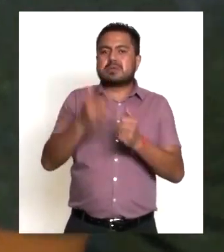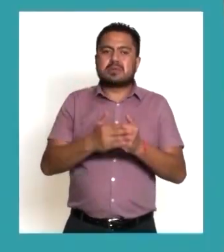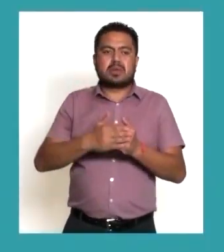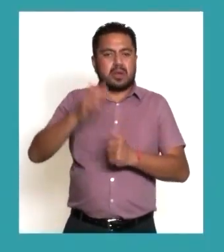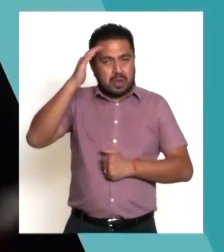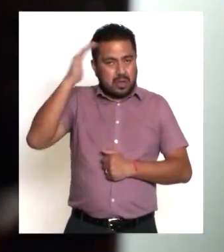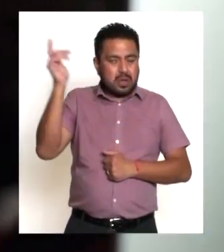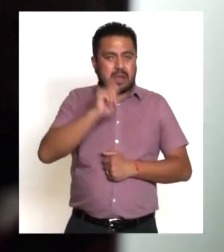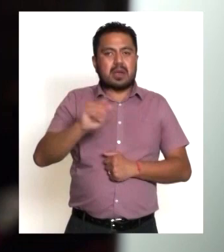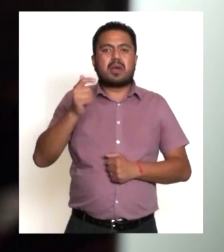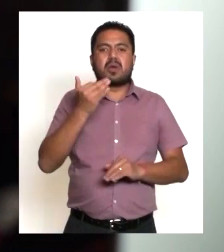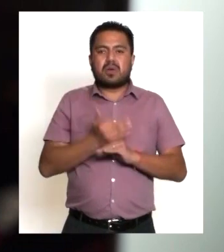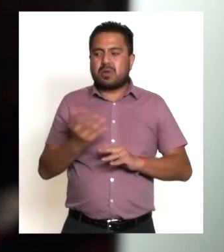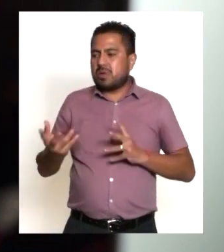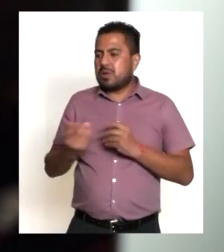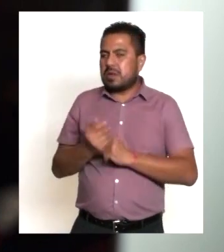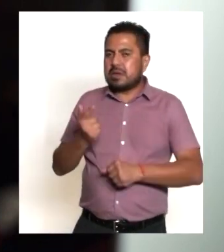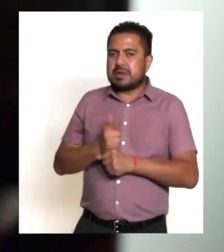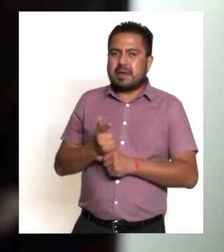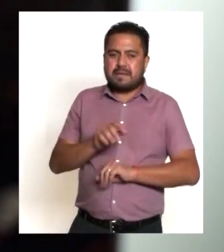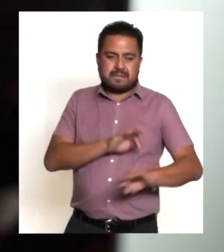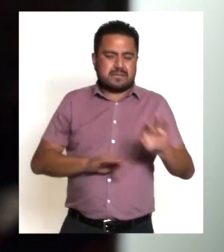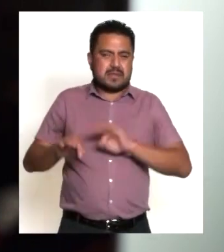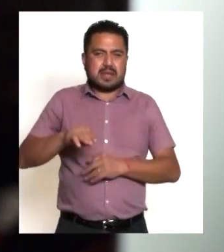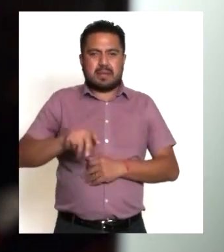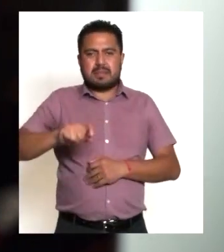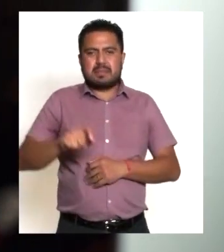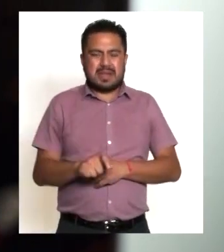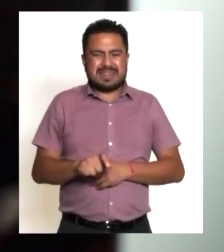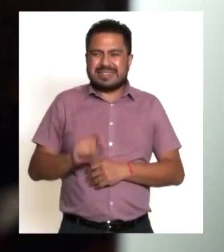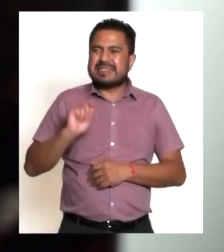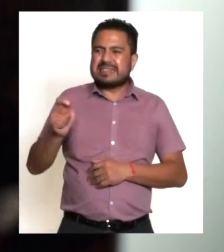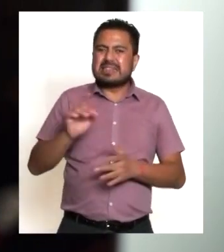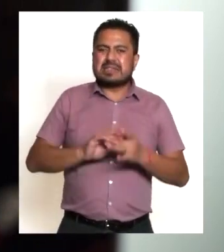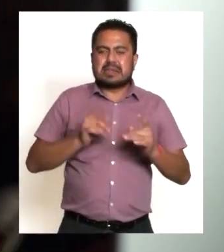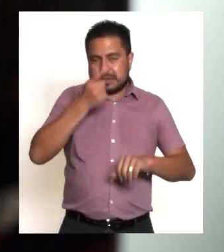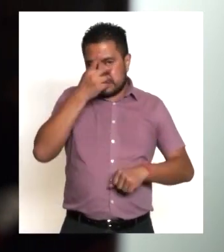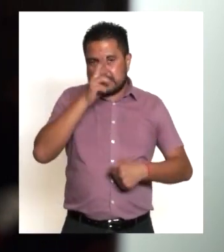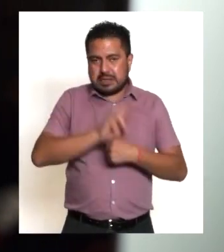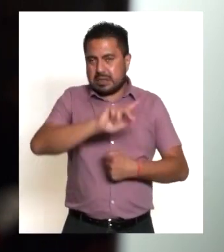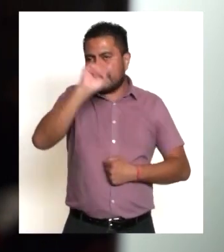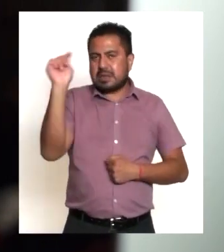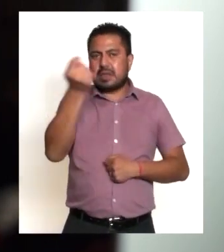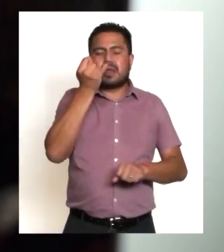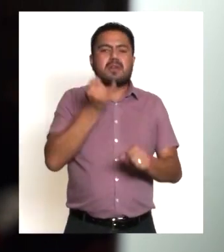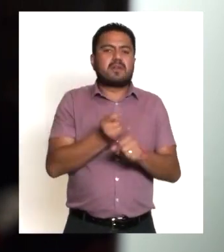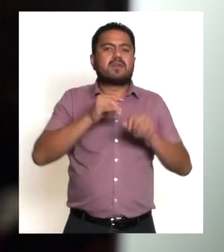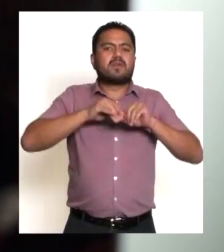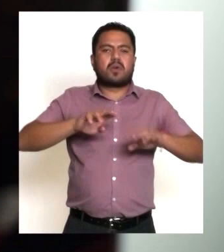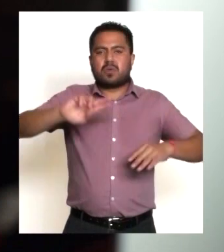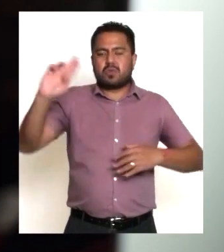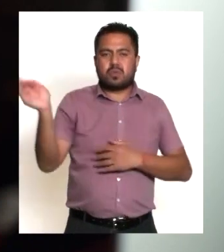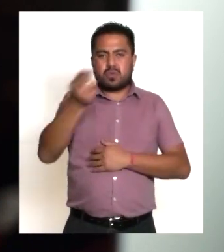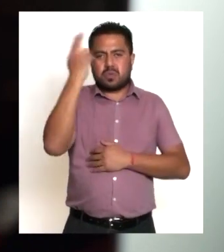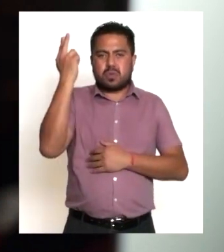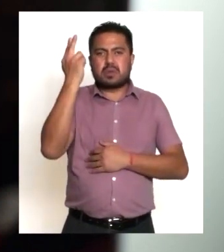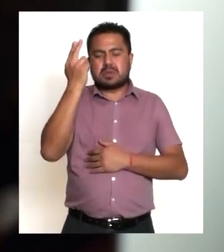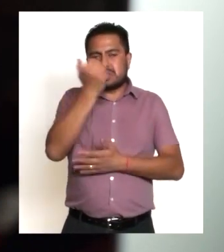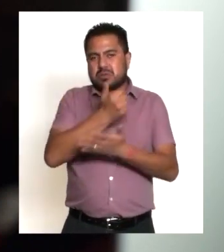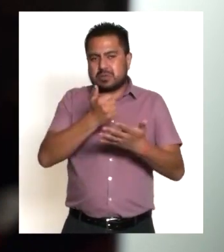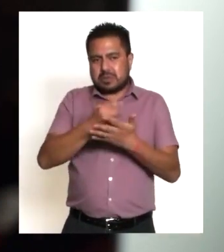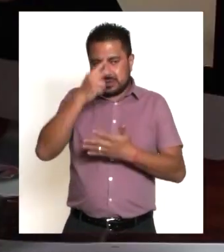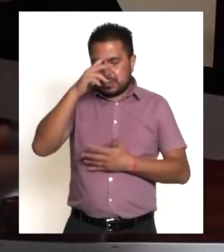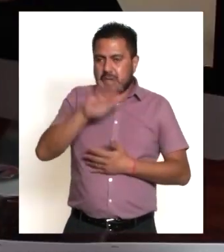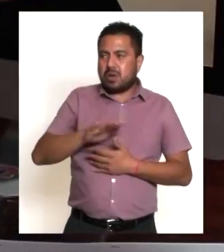2021? Hola, ¿qué tal? Estamos con el licenciado en física Max de Mendizábal, quien es director de tecnologías de la información de la Universidad